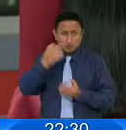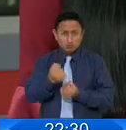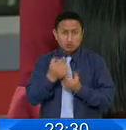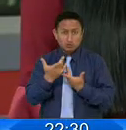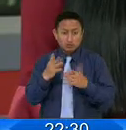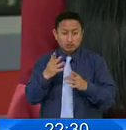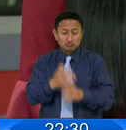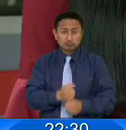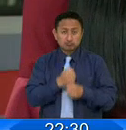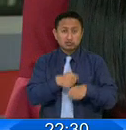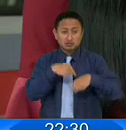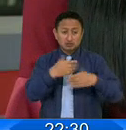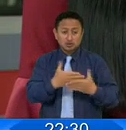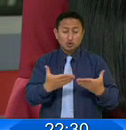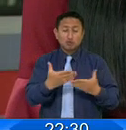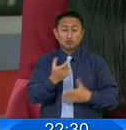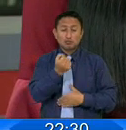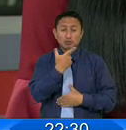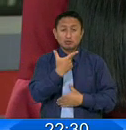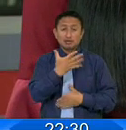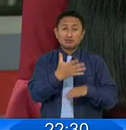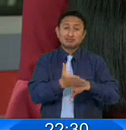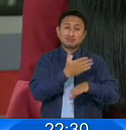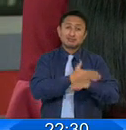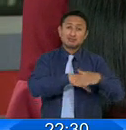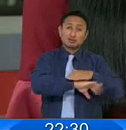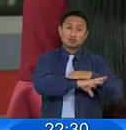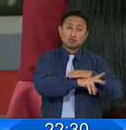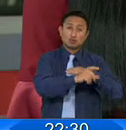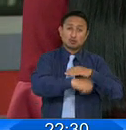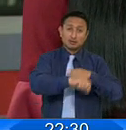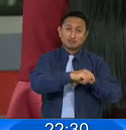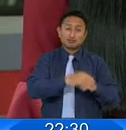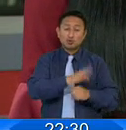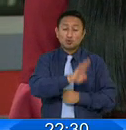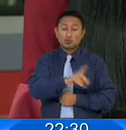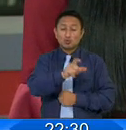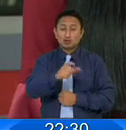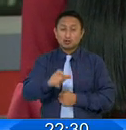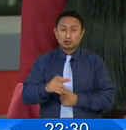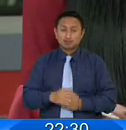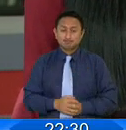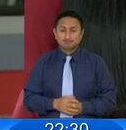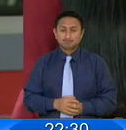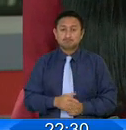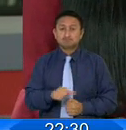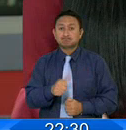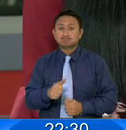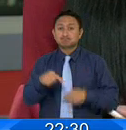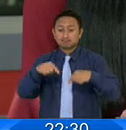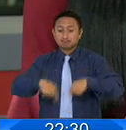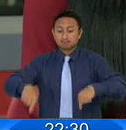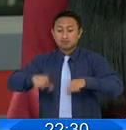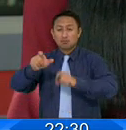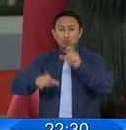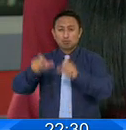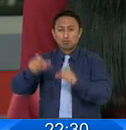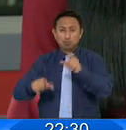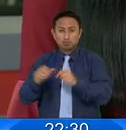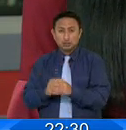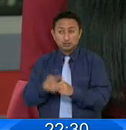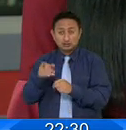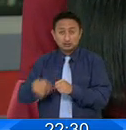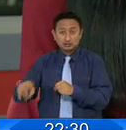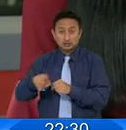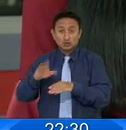recuperación de insumos médicos robados en la madrugada por 4 sujetos. En otro caso, varios sospechosos de estar